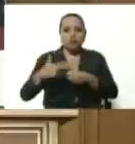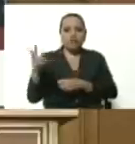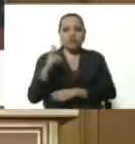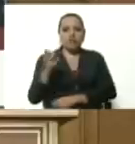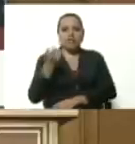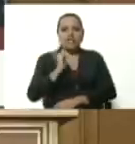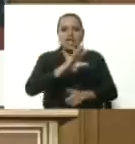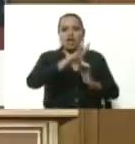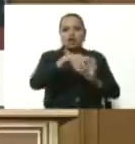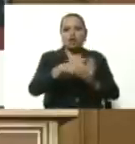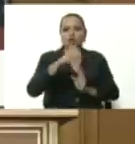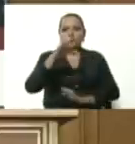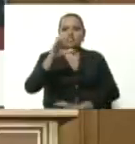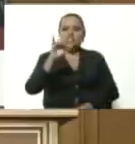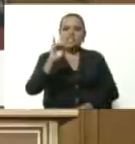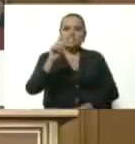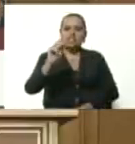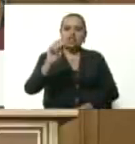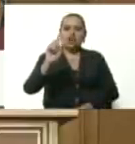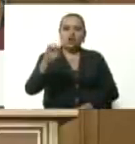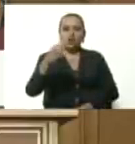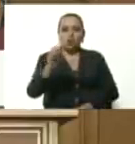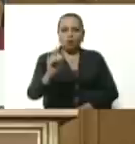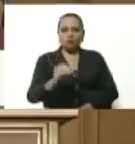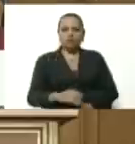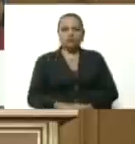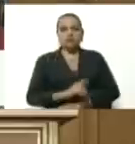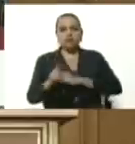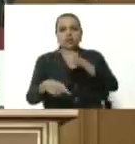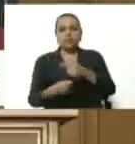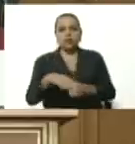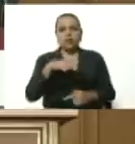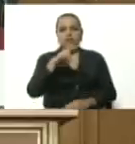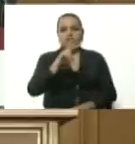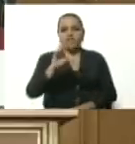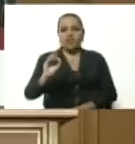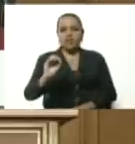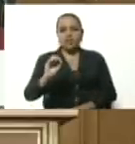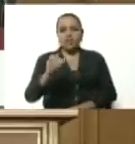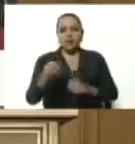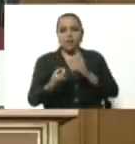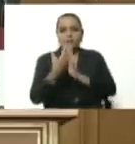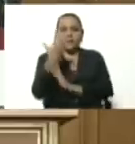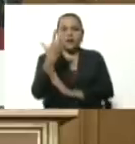Sirgo. El 20 de mayo, bueno, el intento...